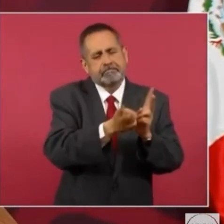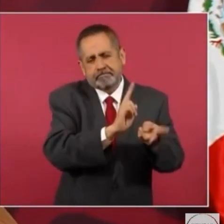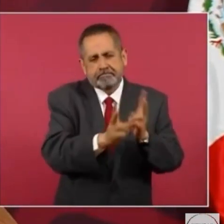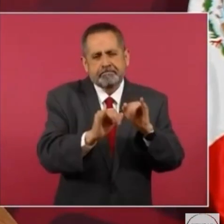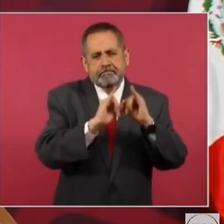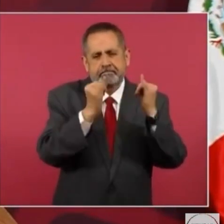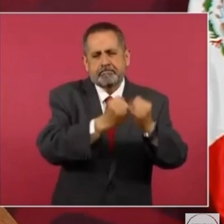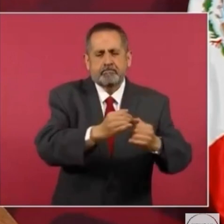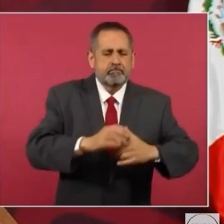y de manera pues